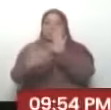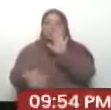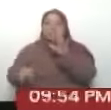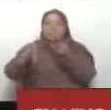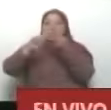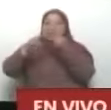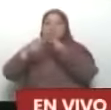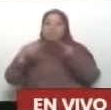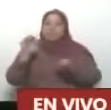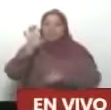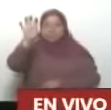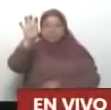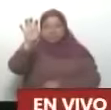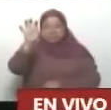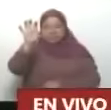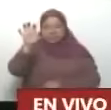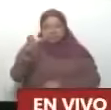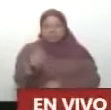la patria.